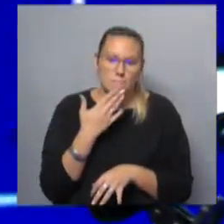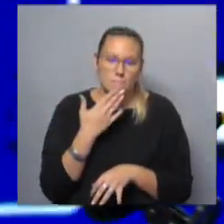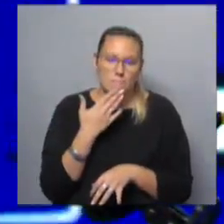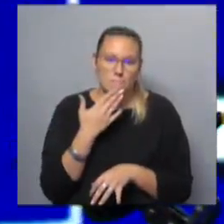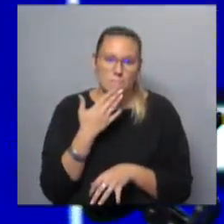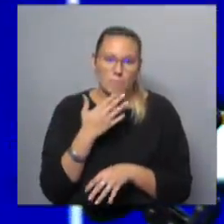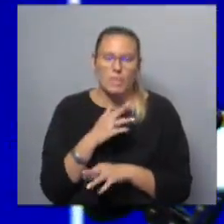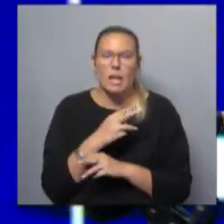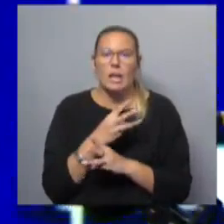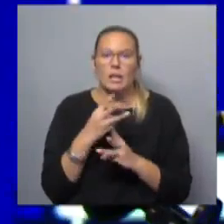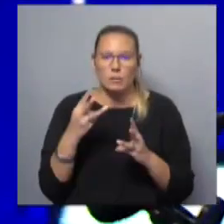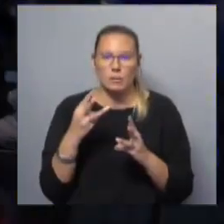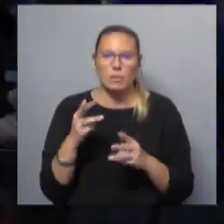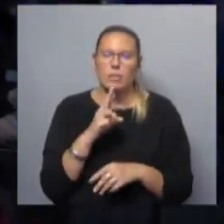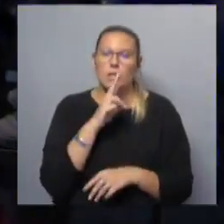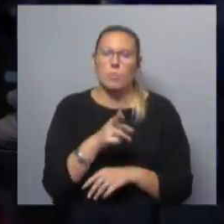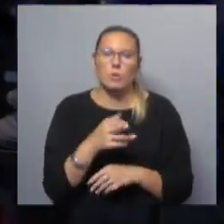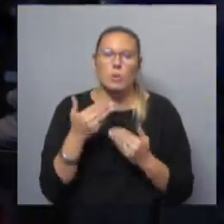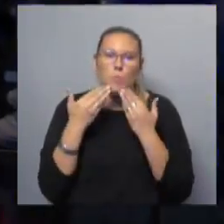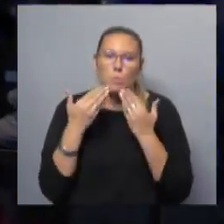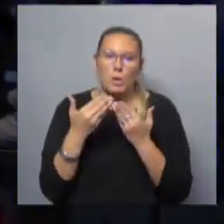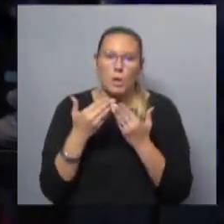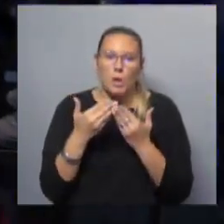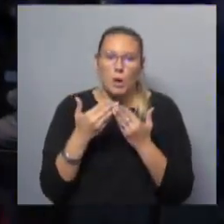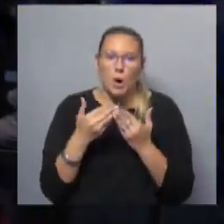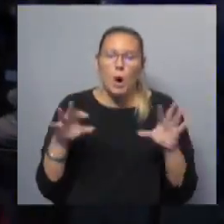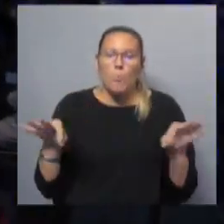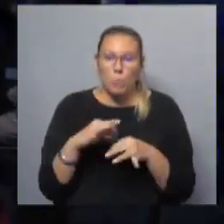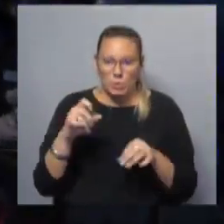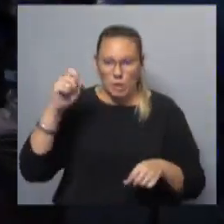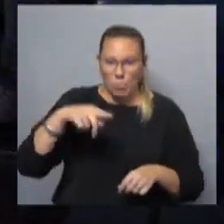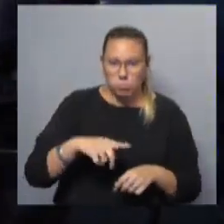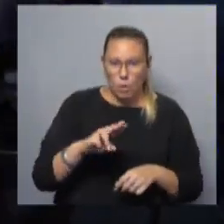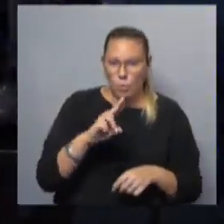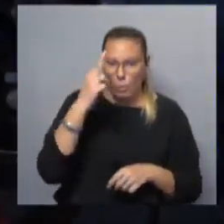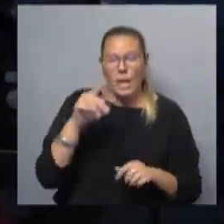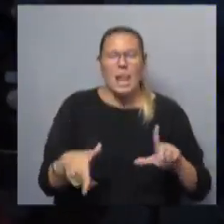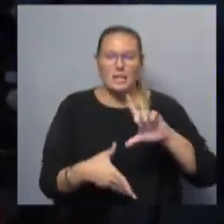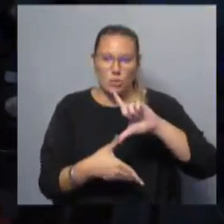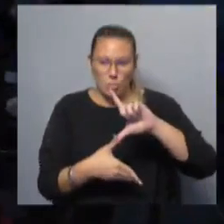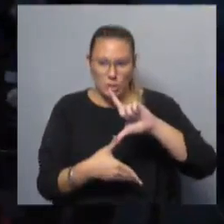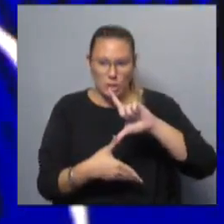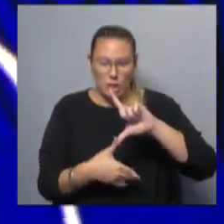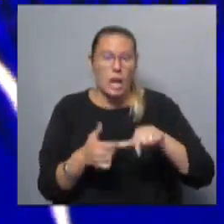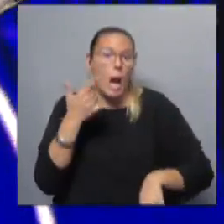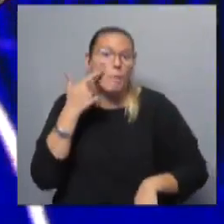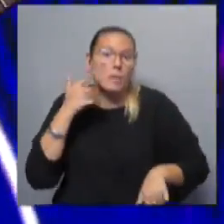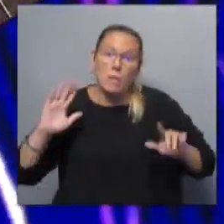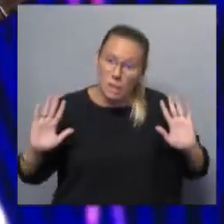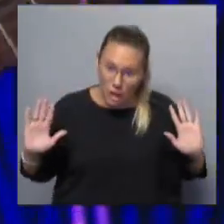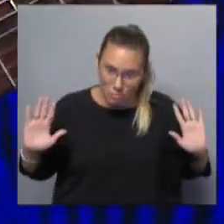Generalmente respondemos a pregunta diciendo hacemos folclore y música popular latinoamericana. Bien.